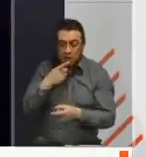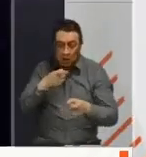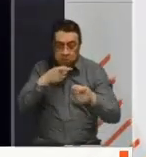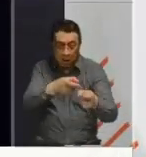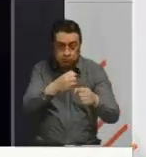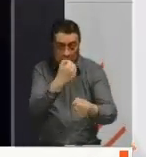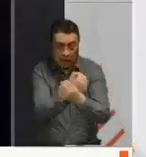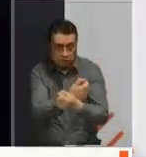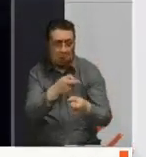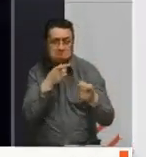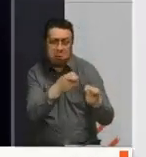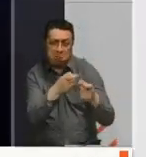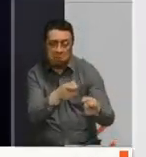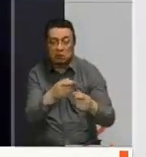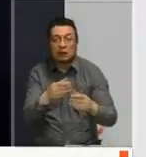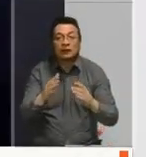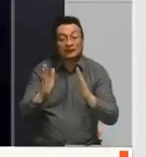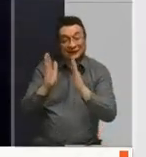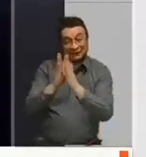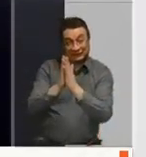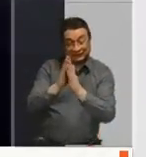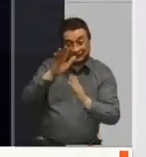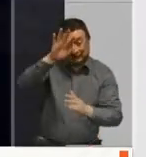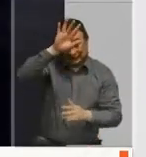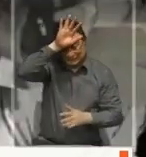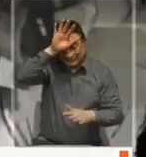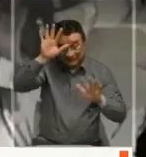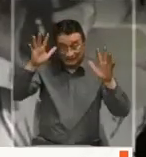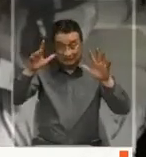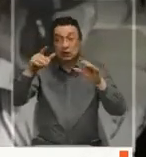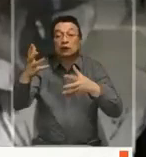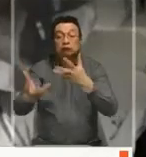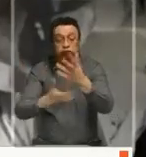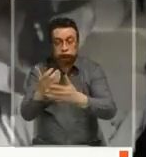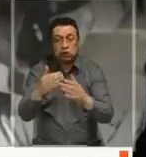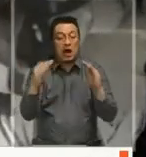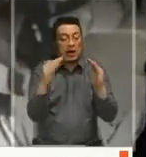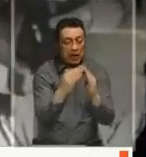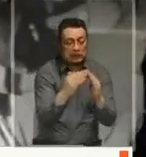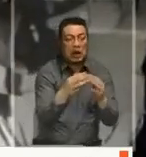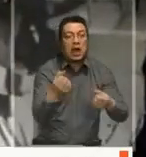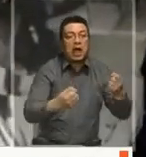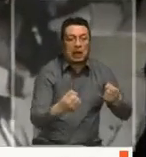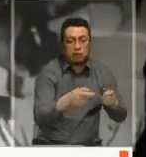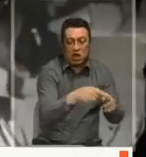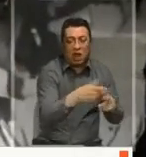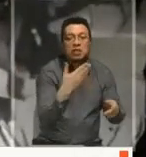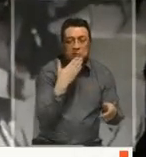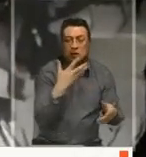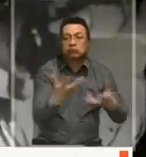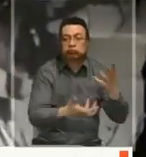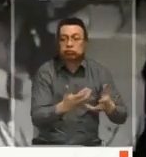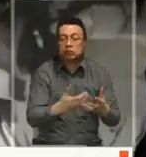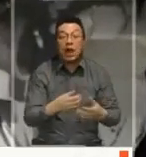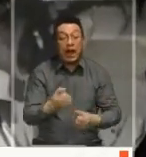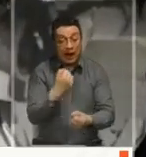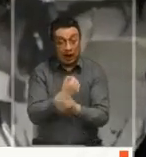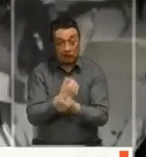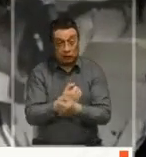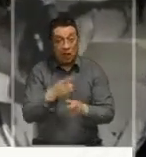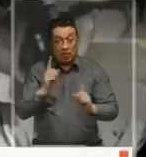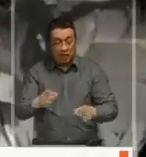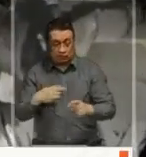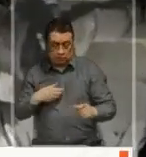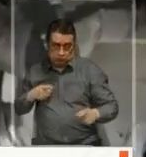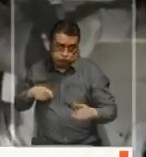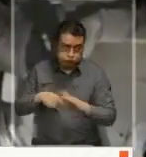carabineros, quemaron un templo evangélico, una casa y una camioneta. Carabineros tuvo que hacer uso de sus armas para repeler